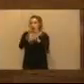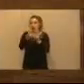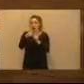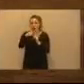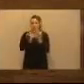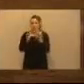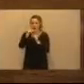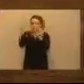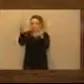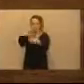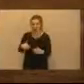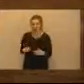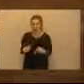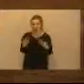Es